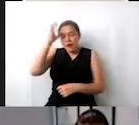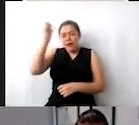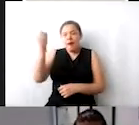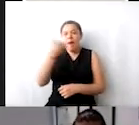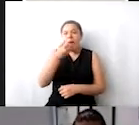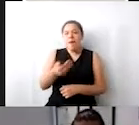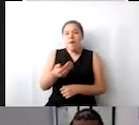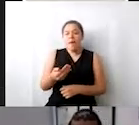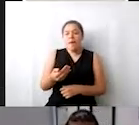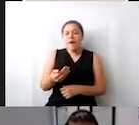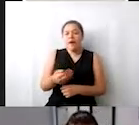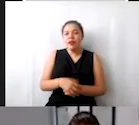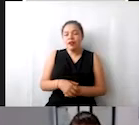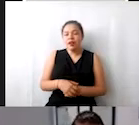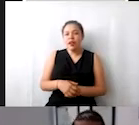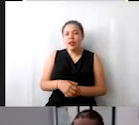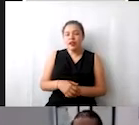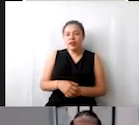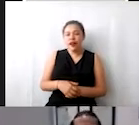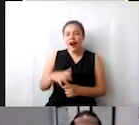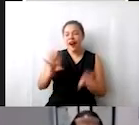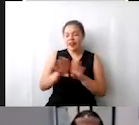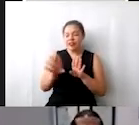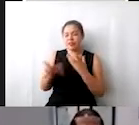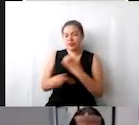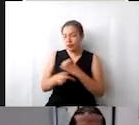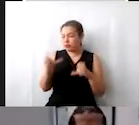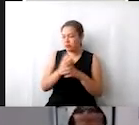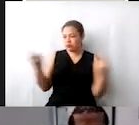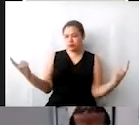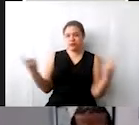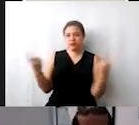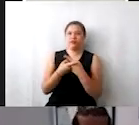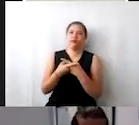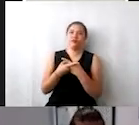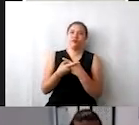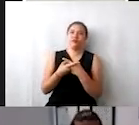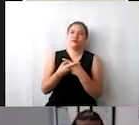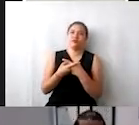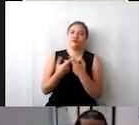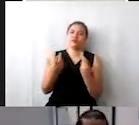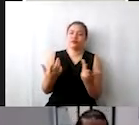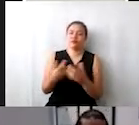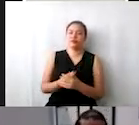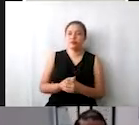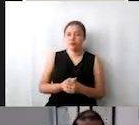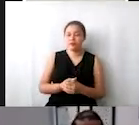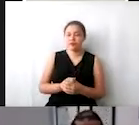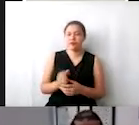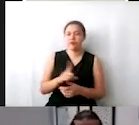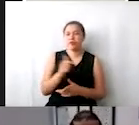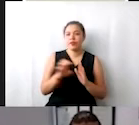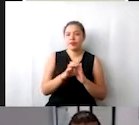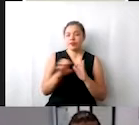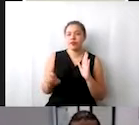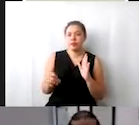dan los elementos, hay cuestiones contradictorias. Y después nos dice, por ejemplo, en